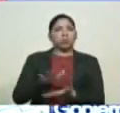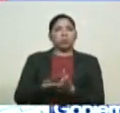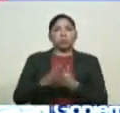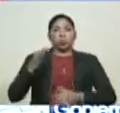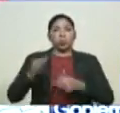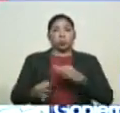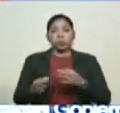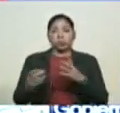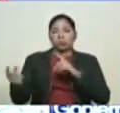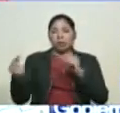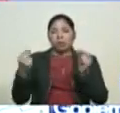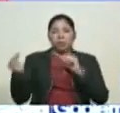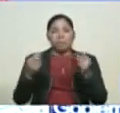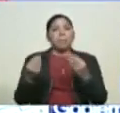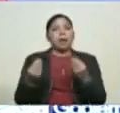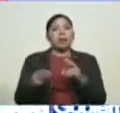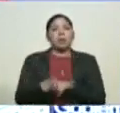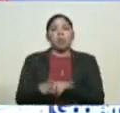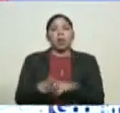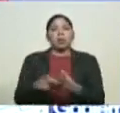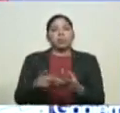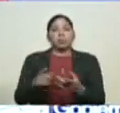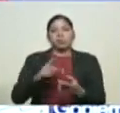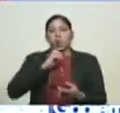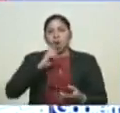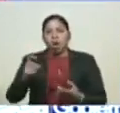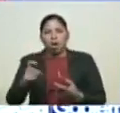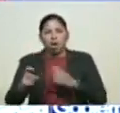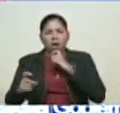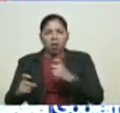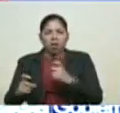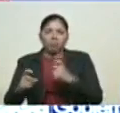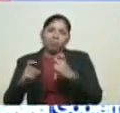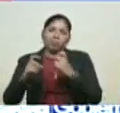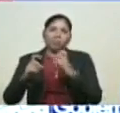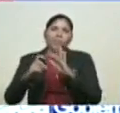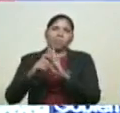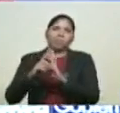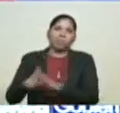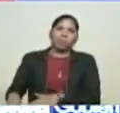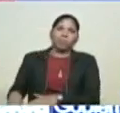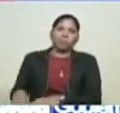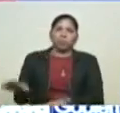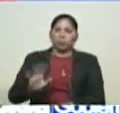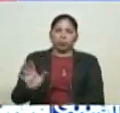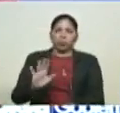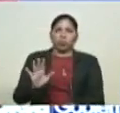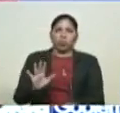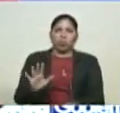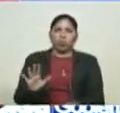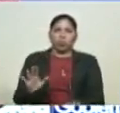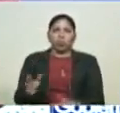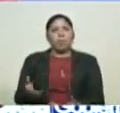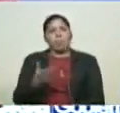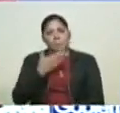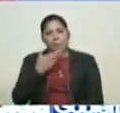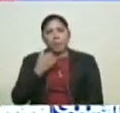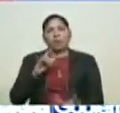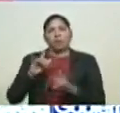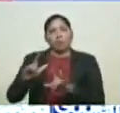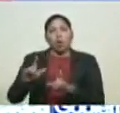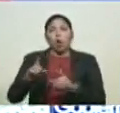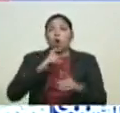un proceso de reconciliación nacional. Hace falta poner el odio, la revancha, el enfrentamiento estéril a un